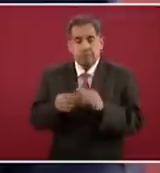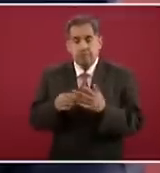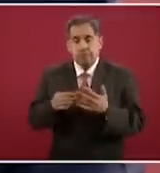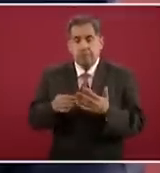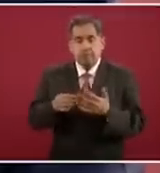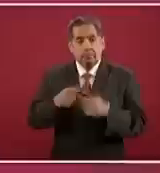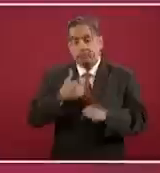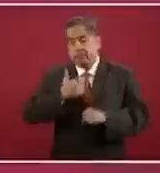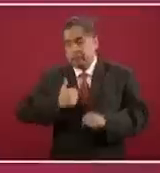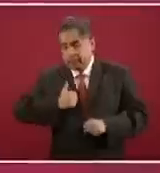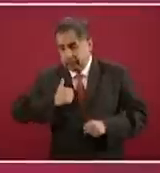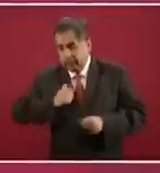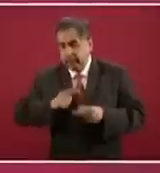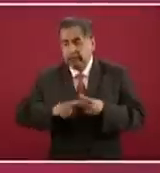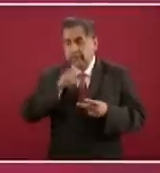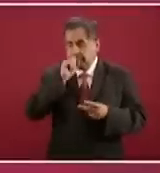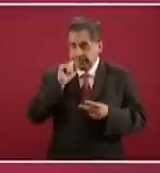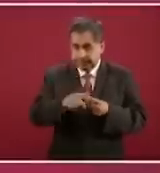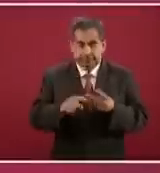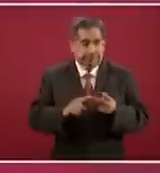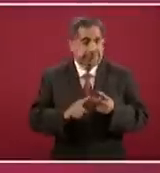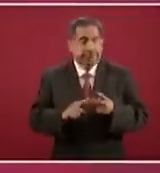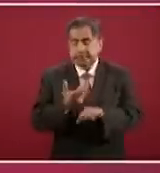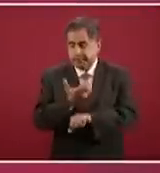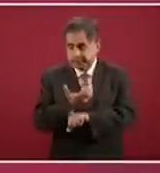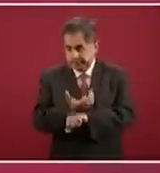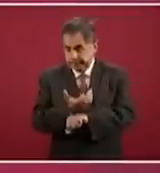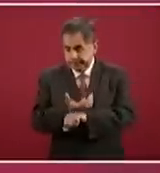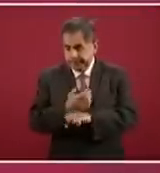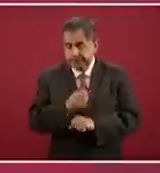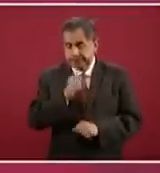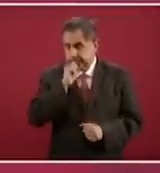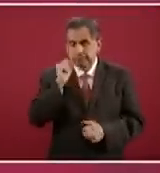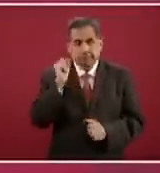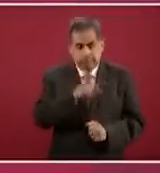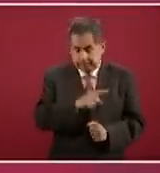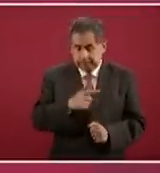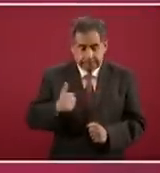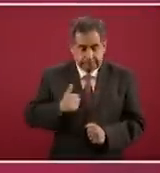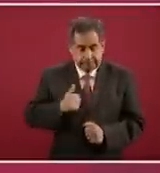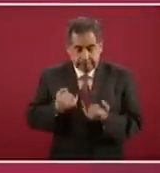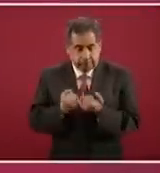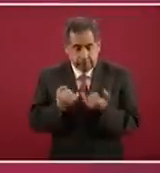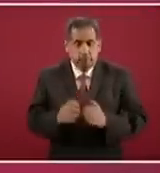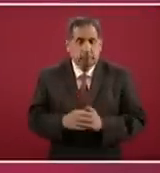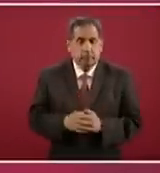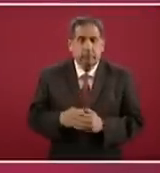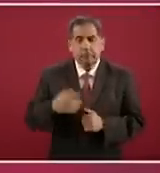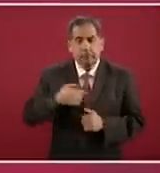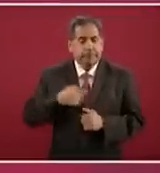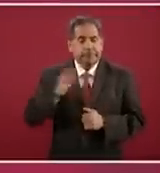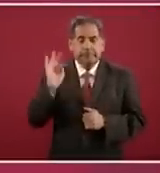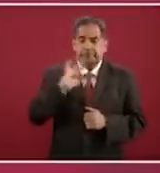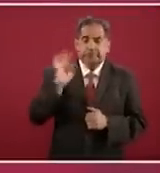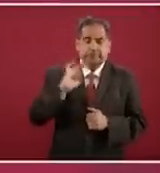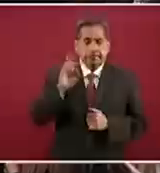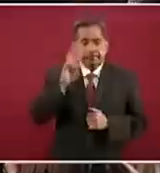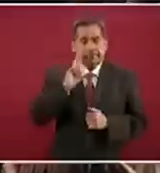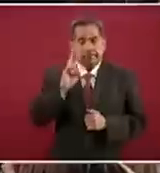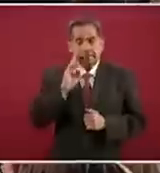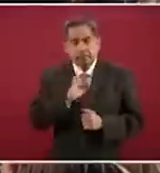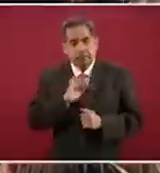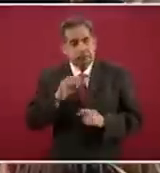Canadá y lo tienen que hacer en Estados Unidos. Yo es muy probable que